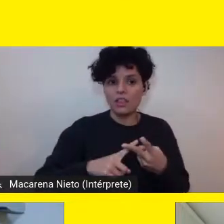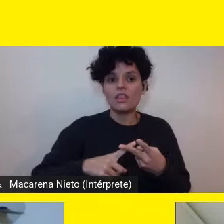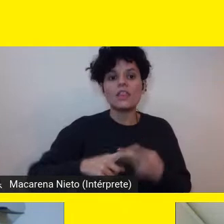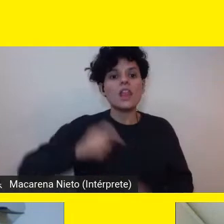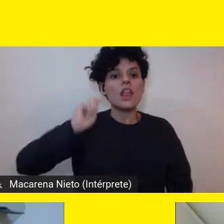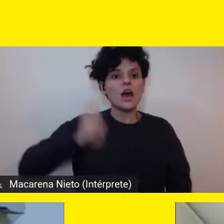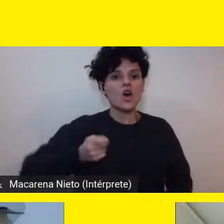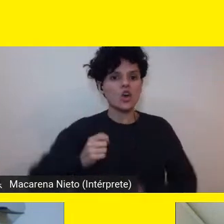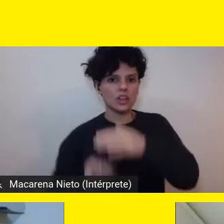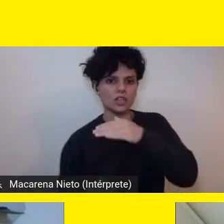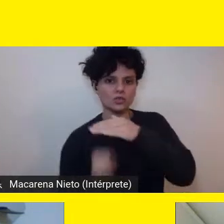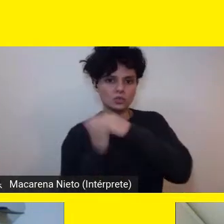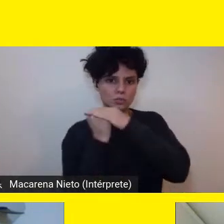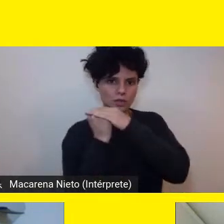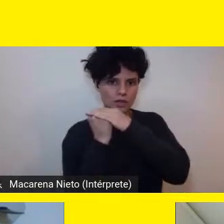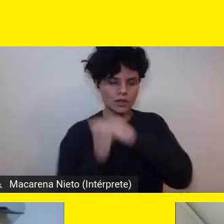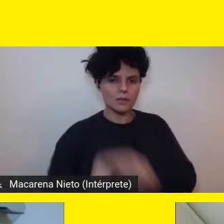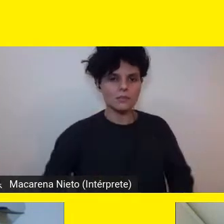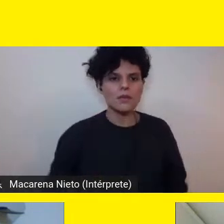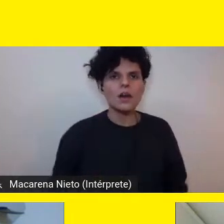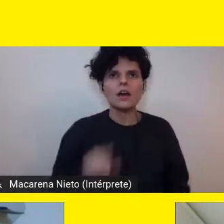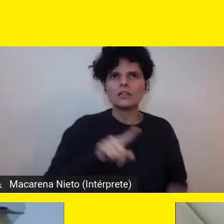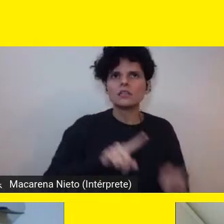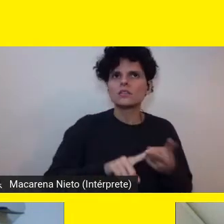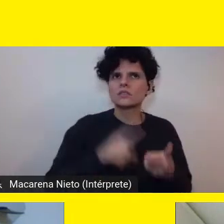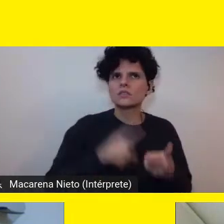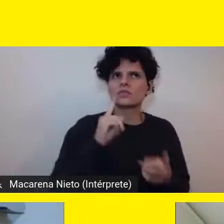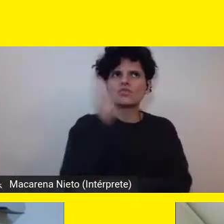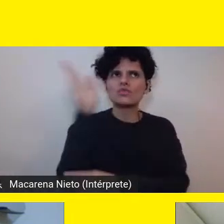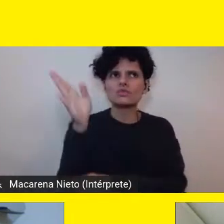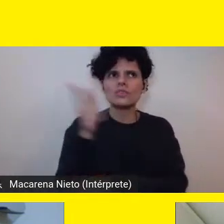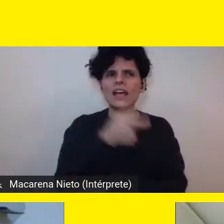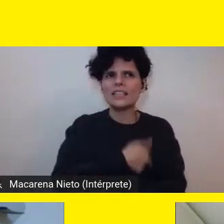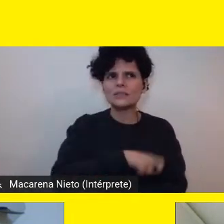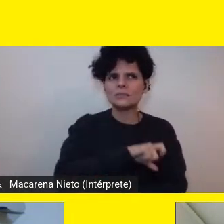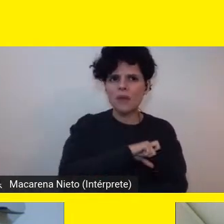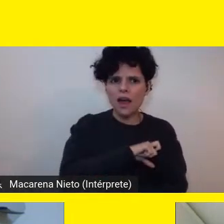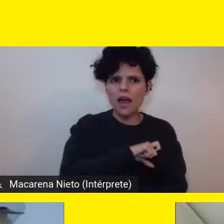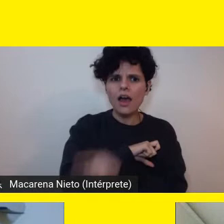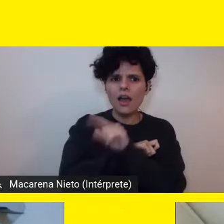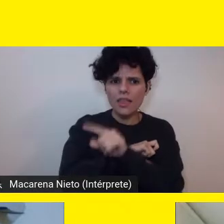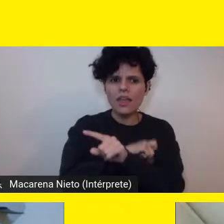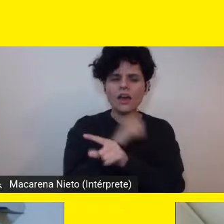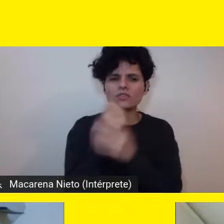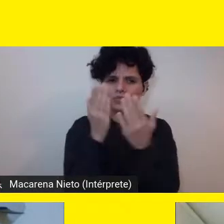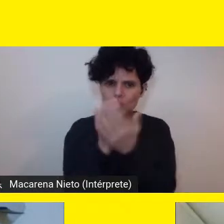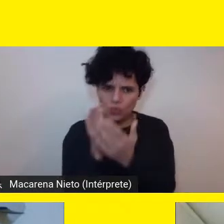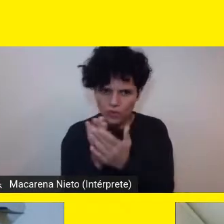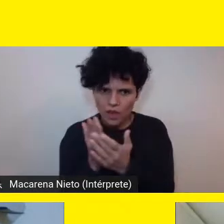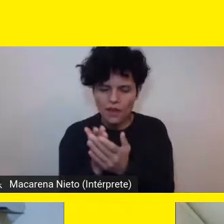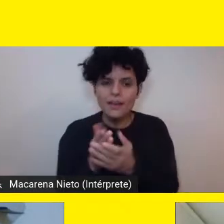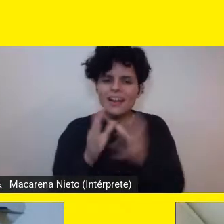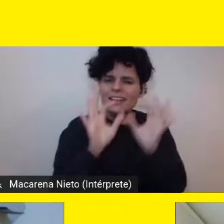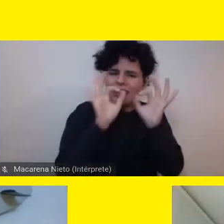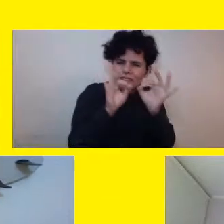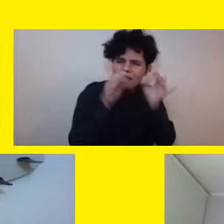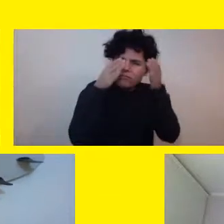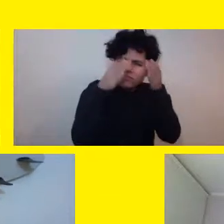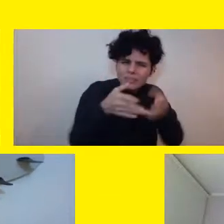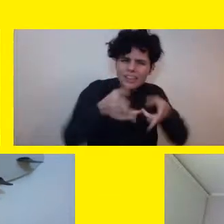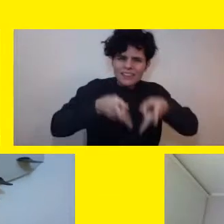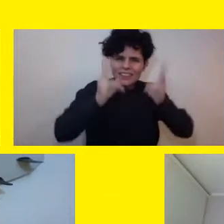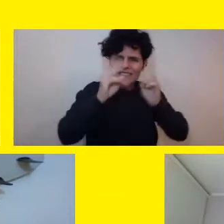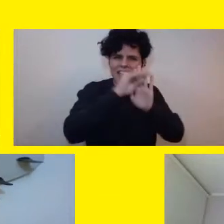Tuvo también una formación en Madrid, se ha especializado en derechos humanos. Es parte